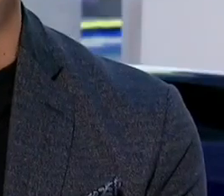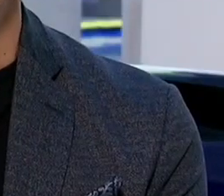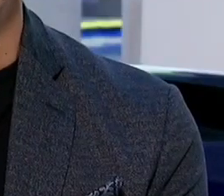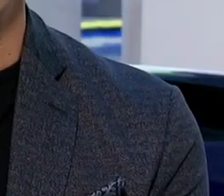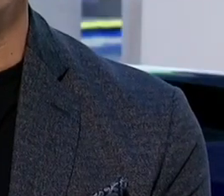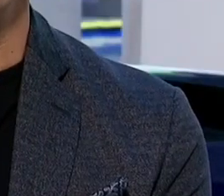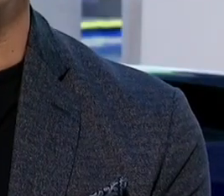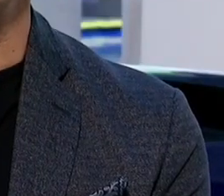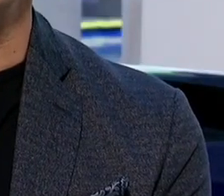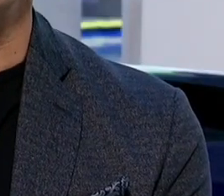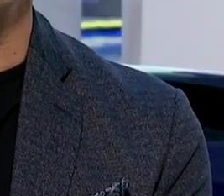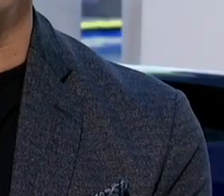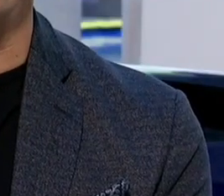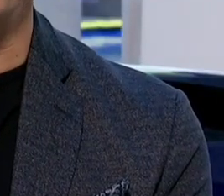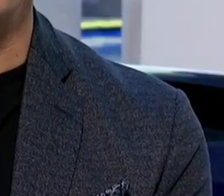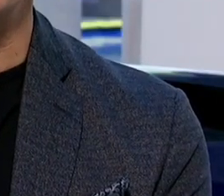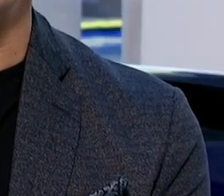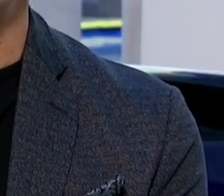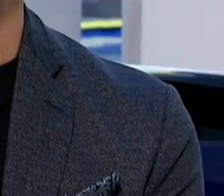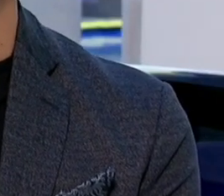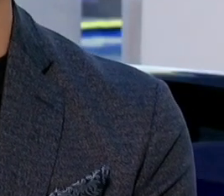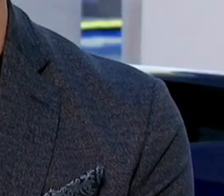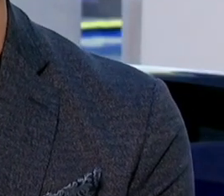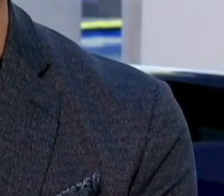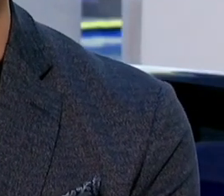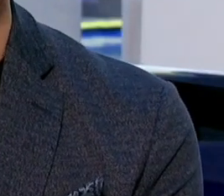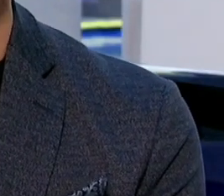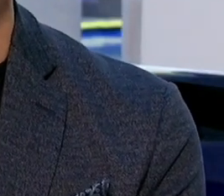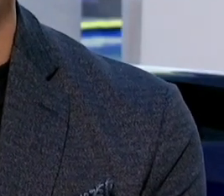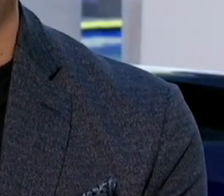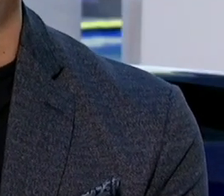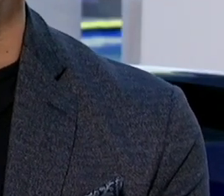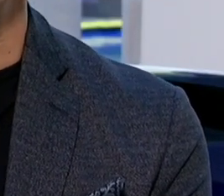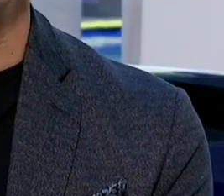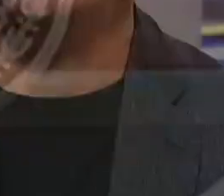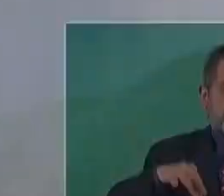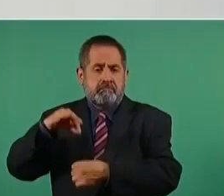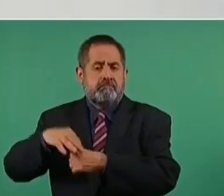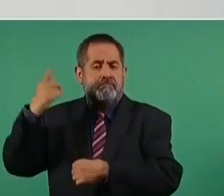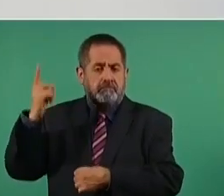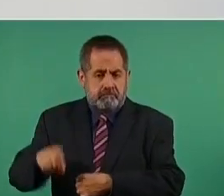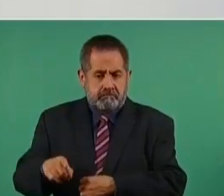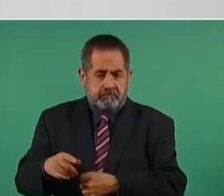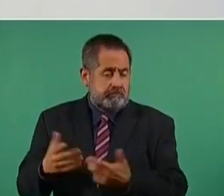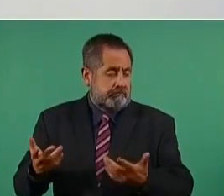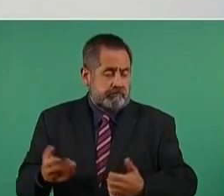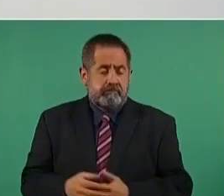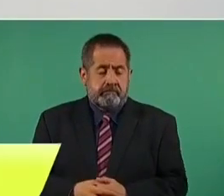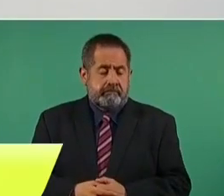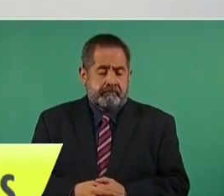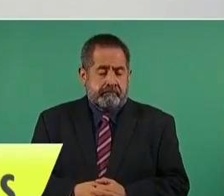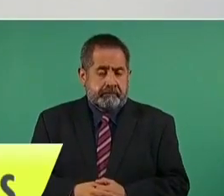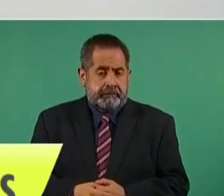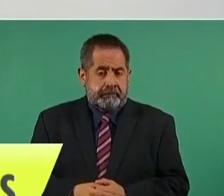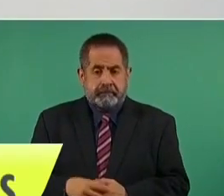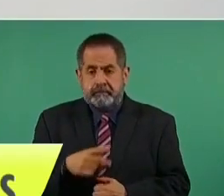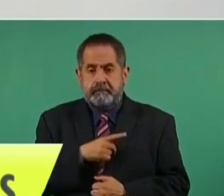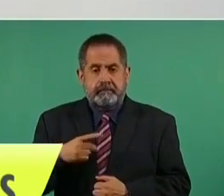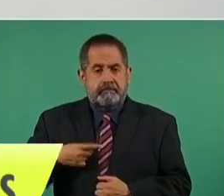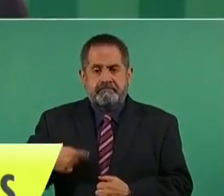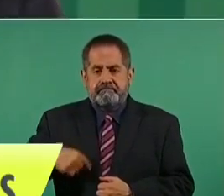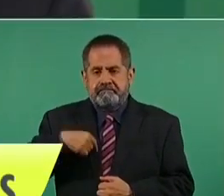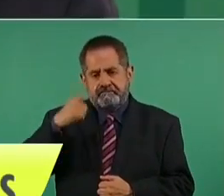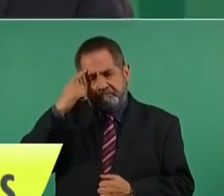el presidente de lópez obrador dé a conocer que los próximos días recibir en palacio nacional a los gobernadores que fueron electos en las pasadas elecciones a los que seguirán en sus cargos